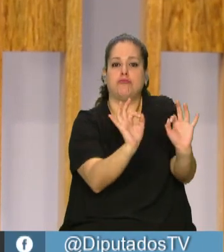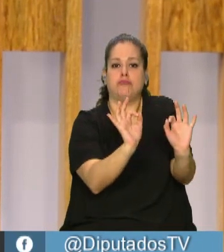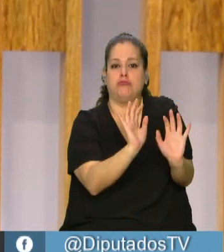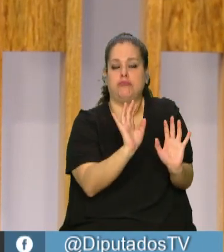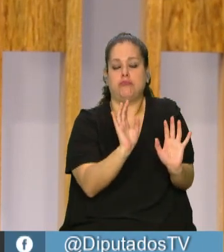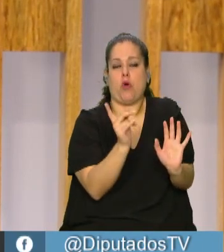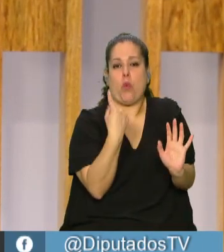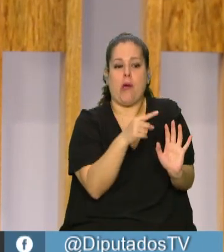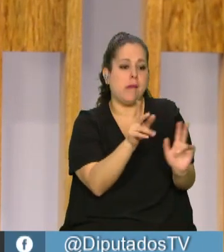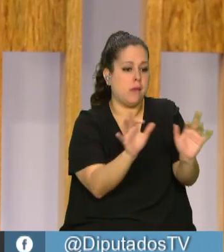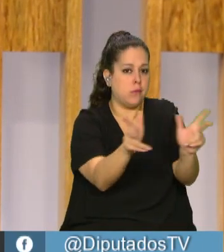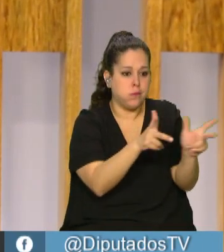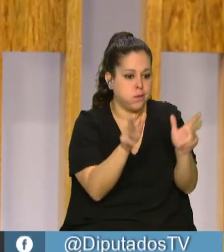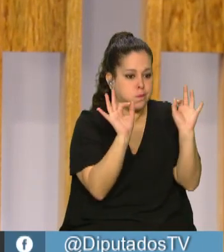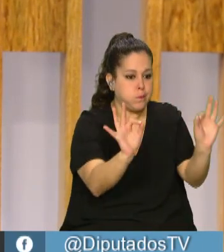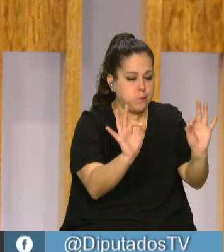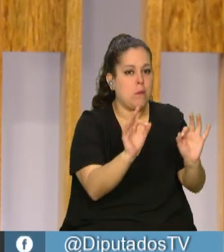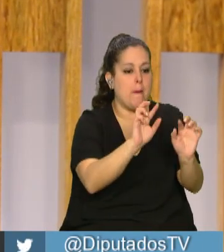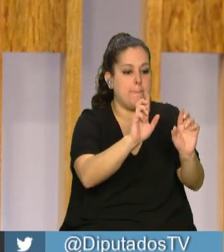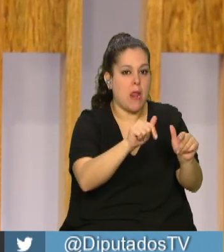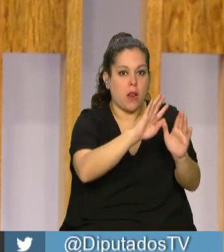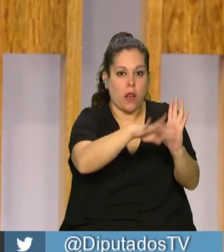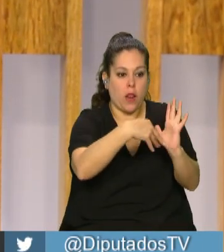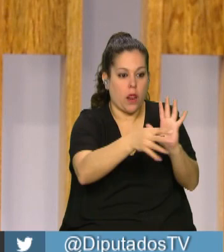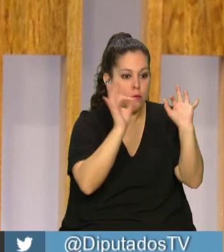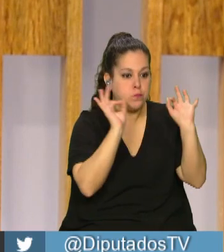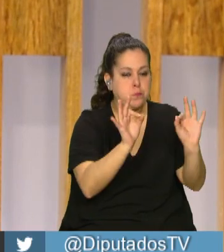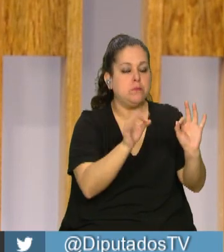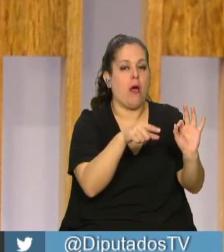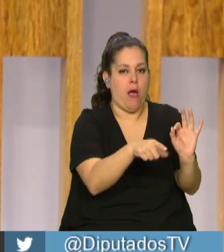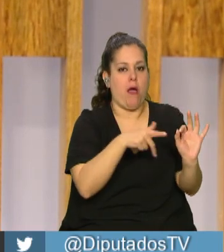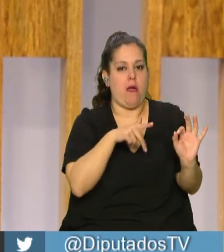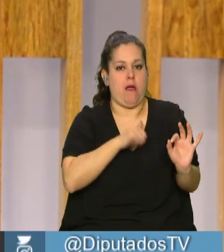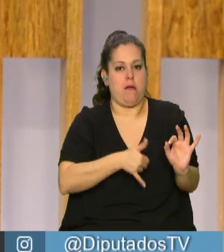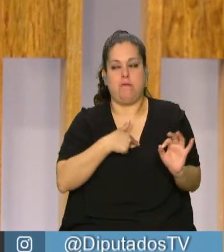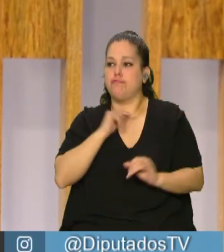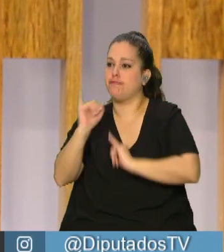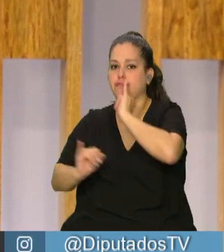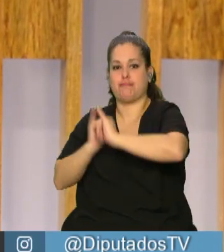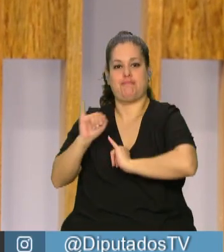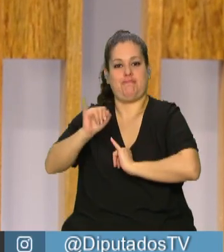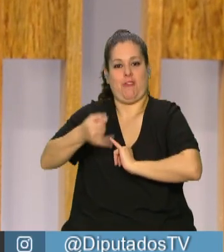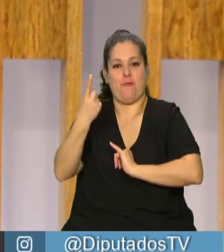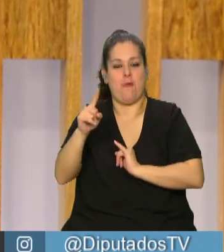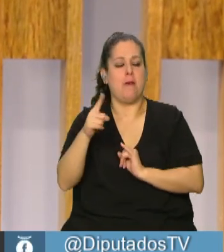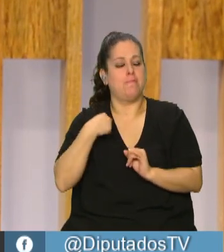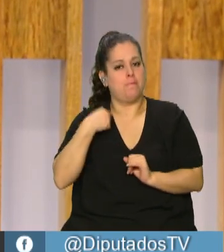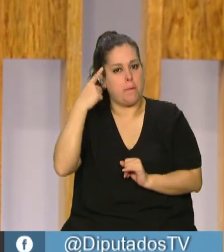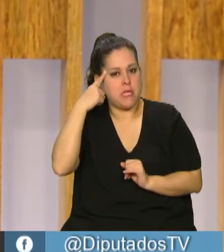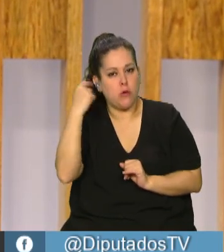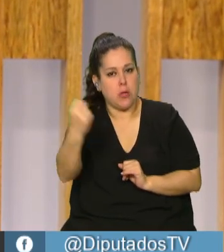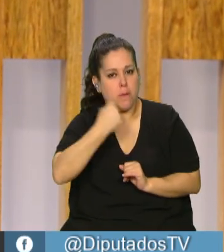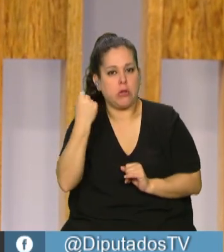sea, cuando dicen, bueno, este es el plan de labor aprobado, porque realmente consideramos que es muy importante